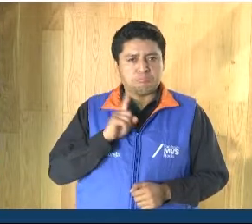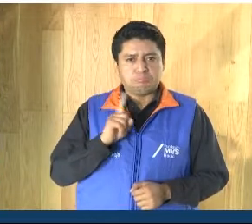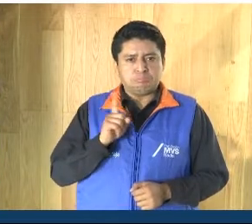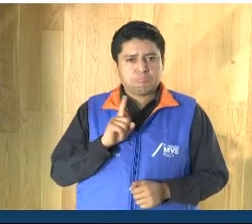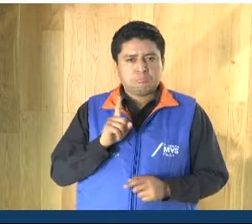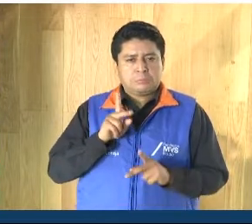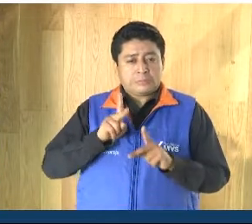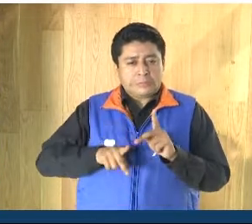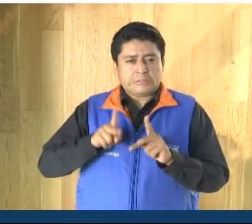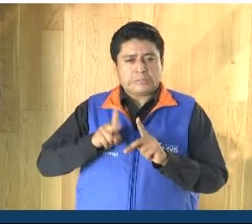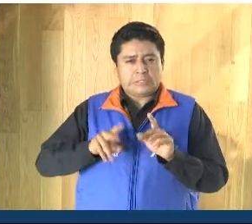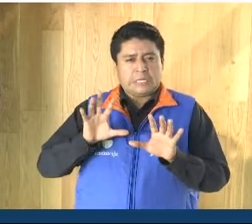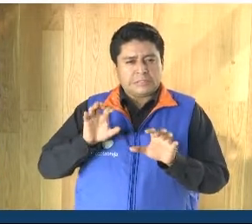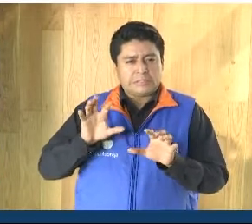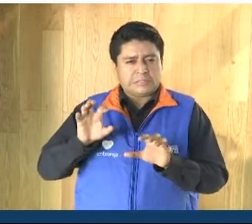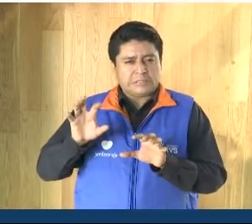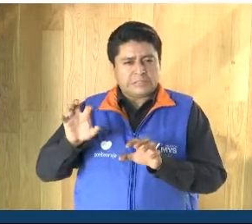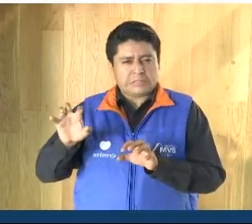hasta esta parte.